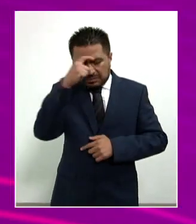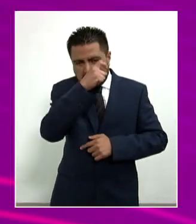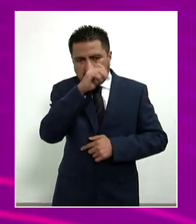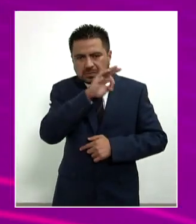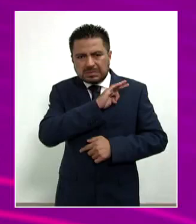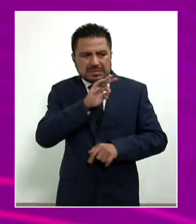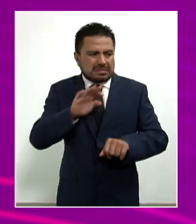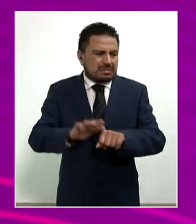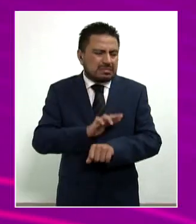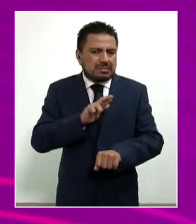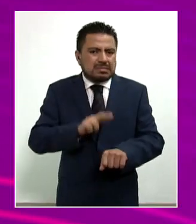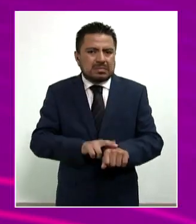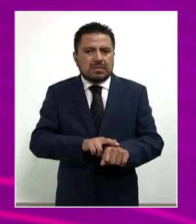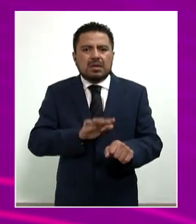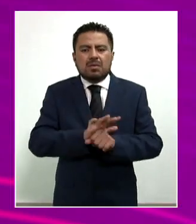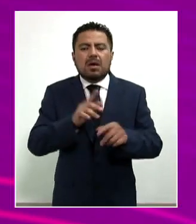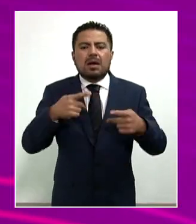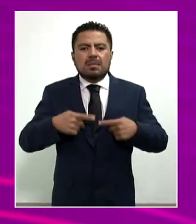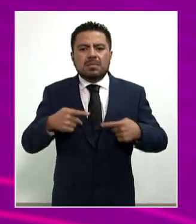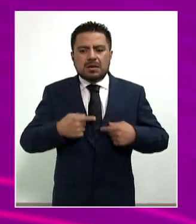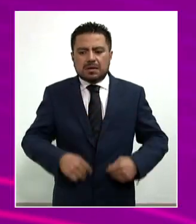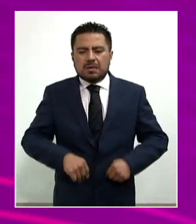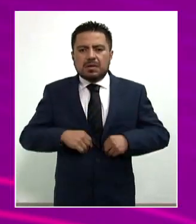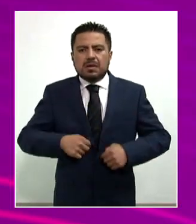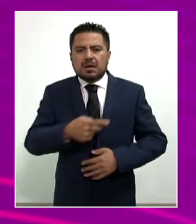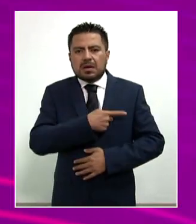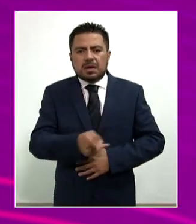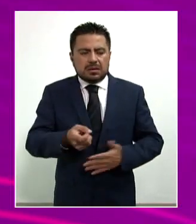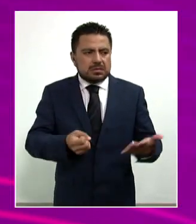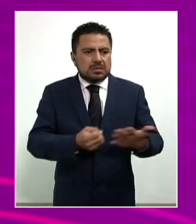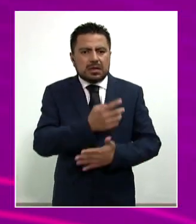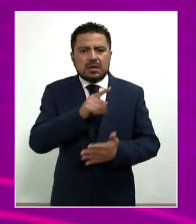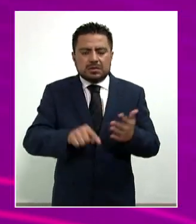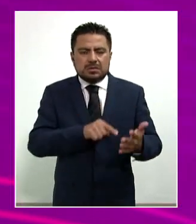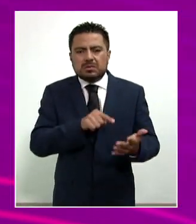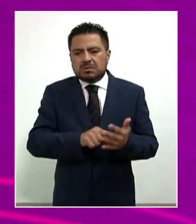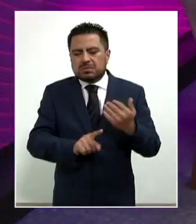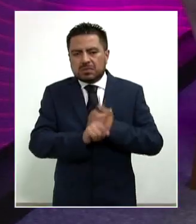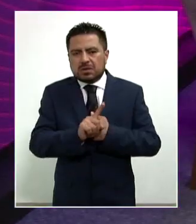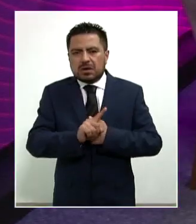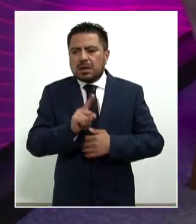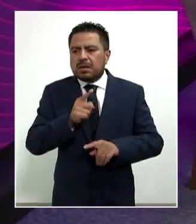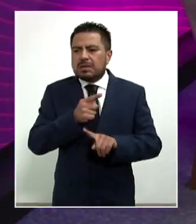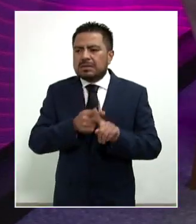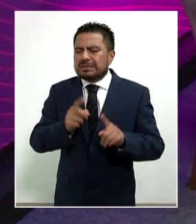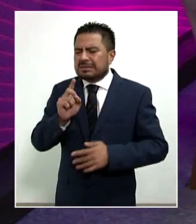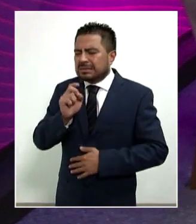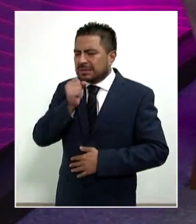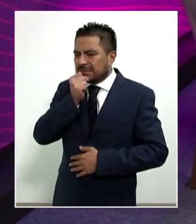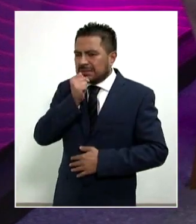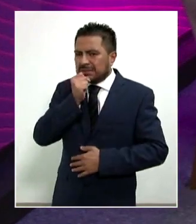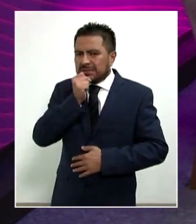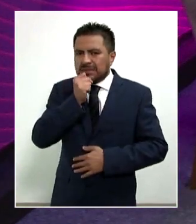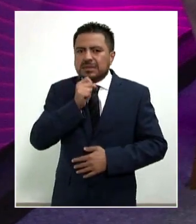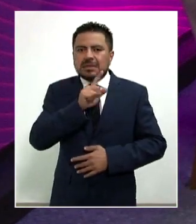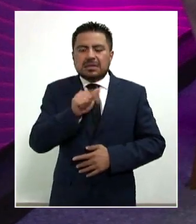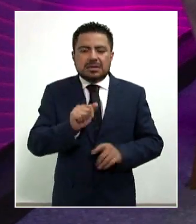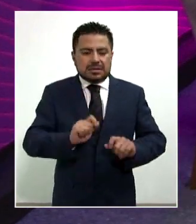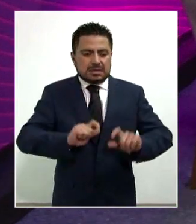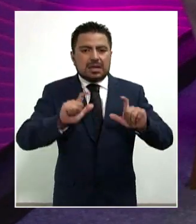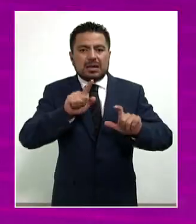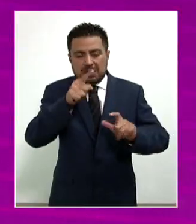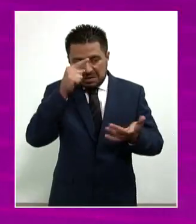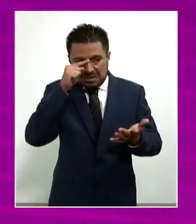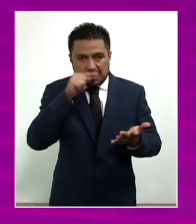dificultan enormemente a la persona que vive en pobreza de salir de su situación. Medio minuto, Alberto. Pues si después de este programa usted